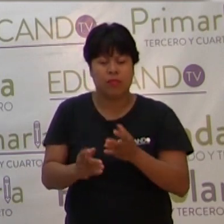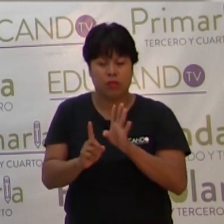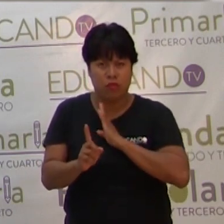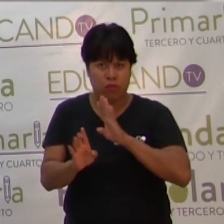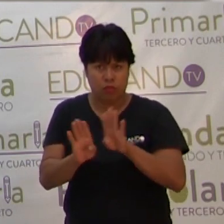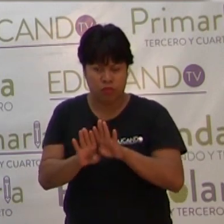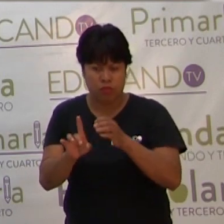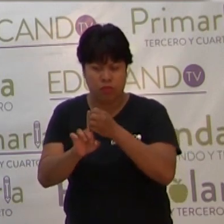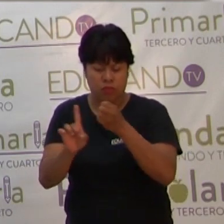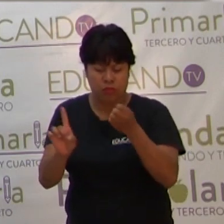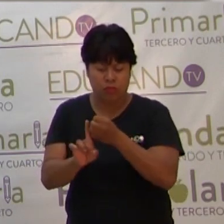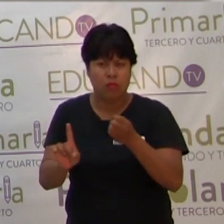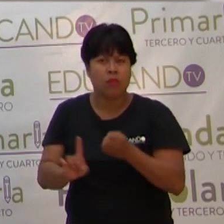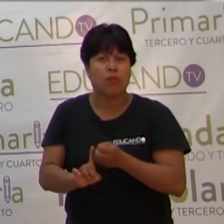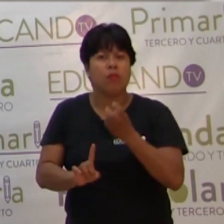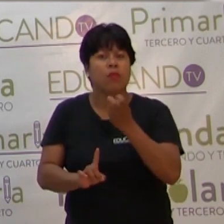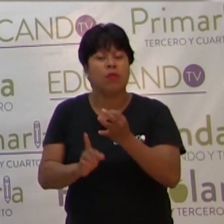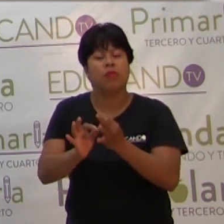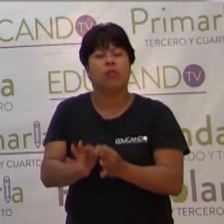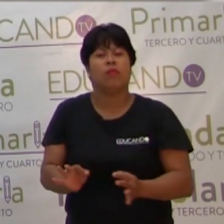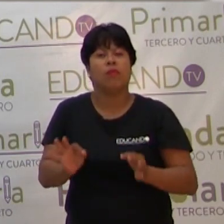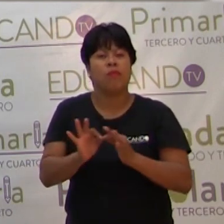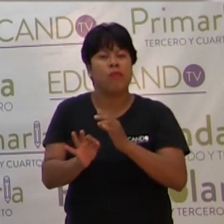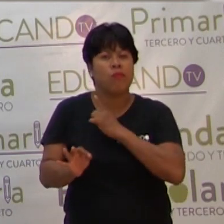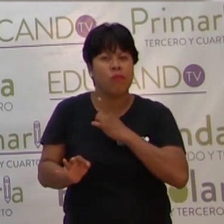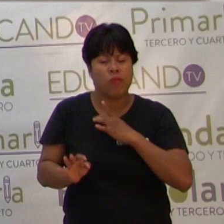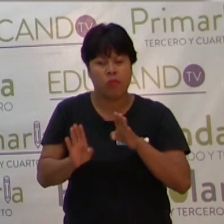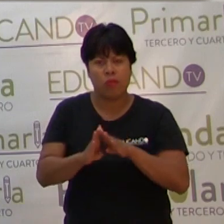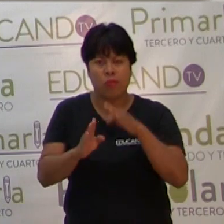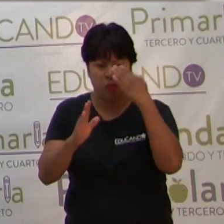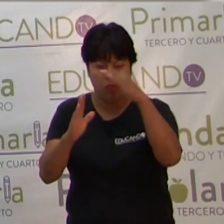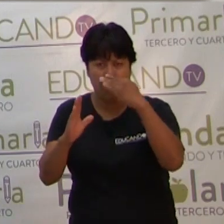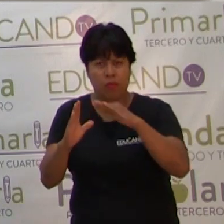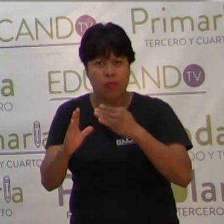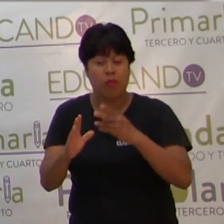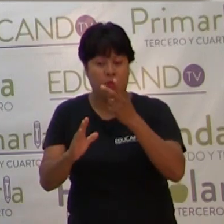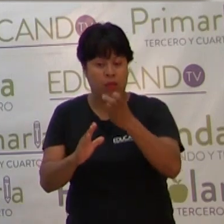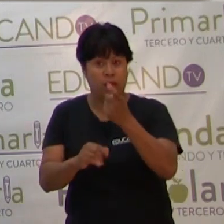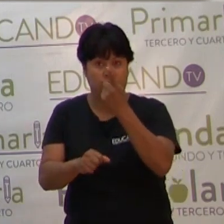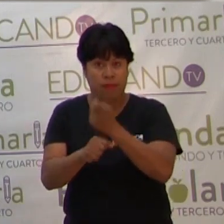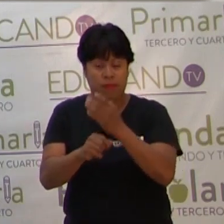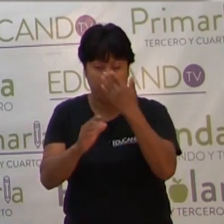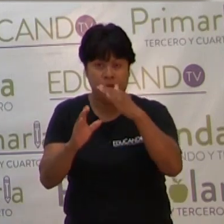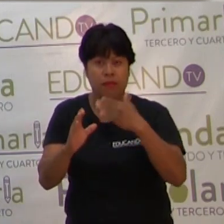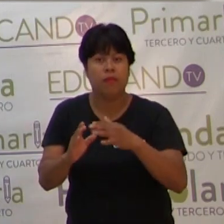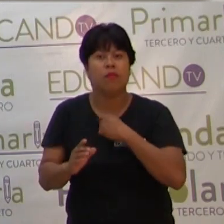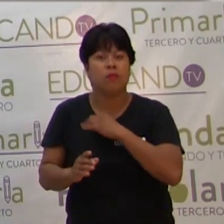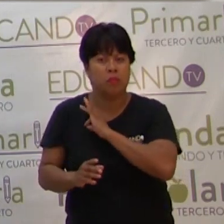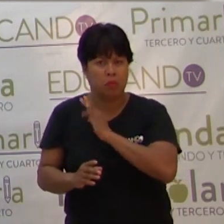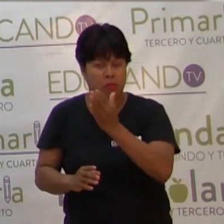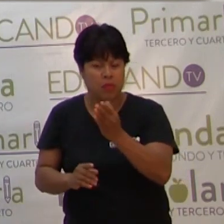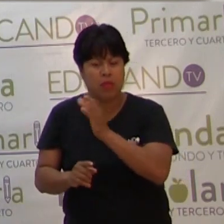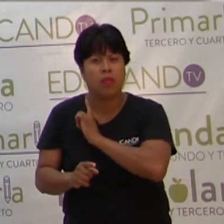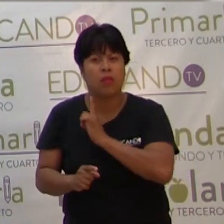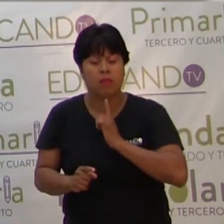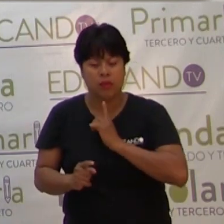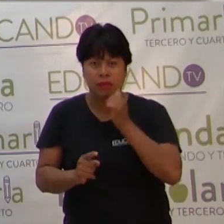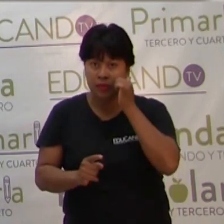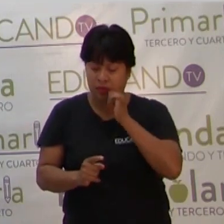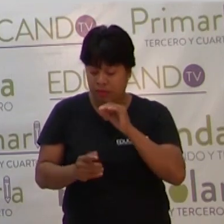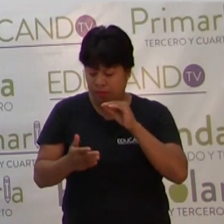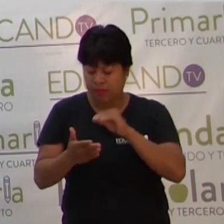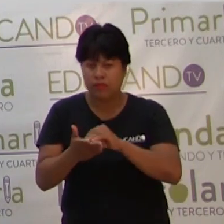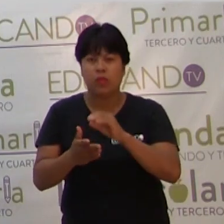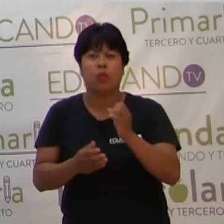orden. Es importante que para eso tengas algunos datos. El primer dato que te pediría es de que tengas a la mano o